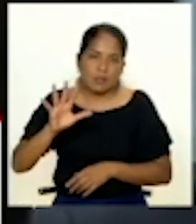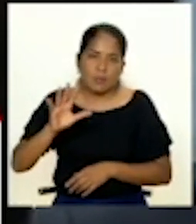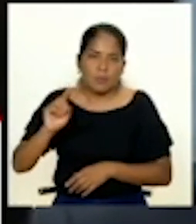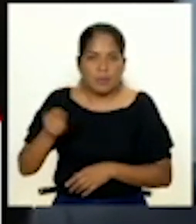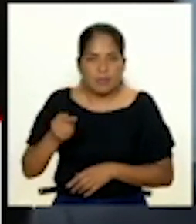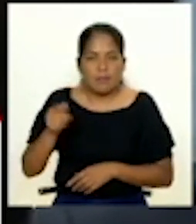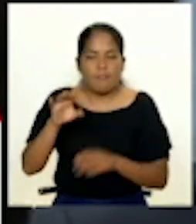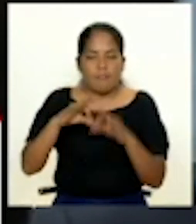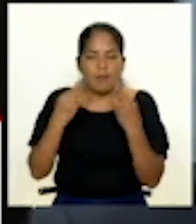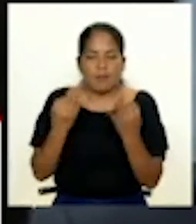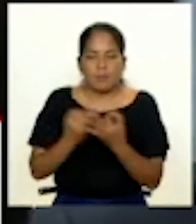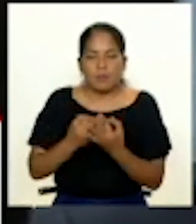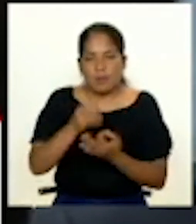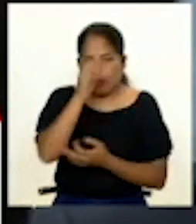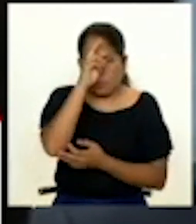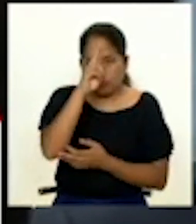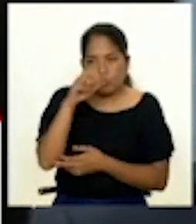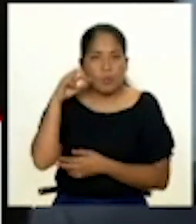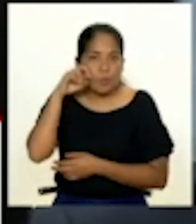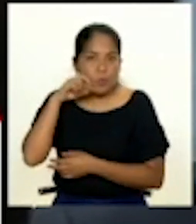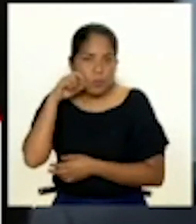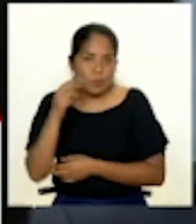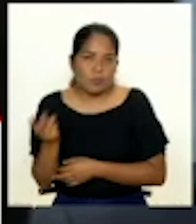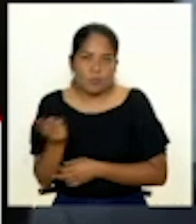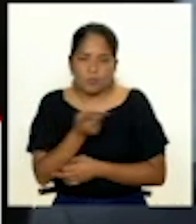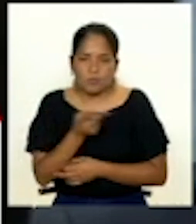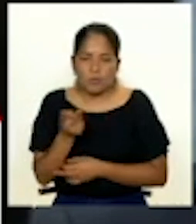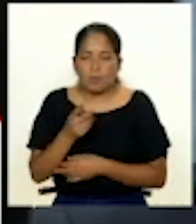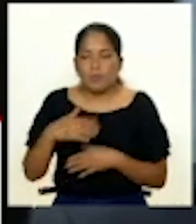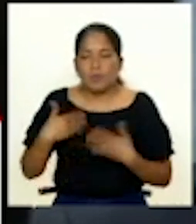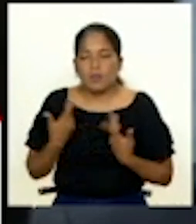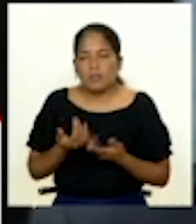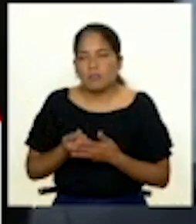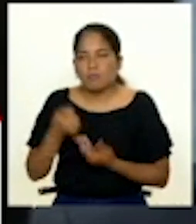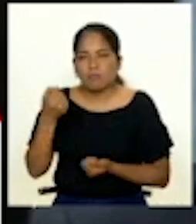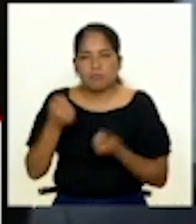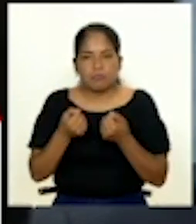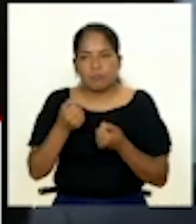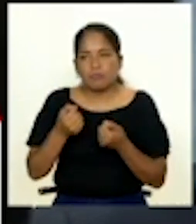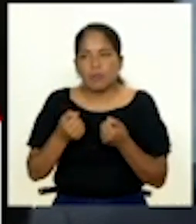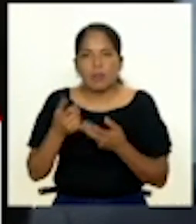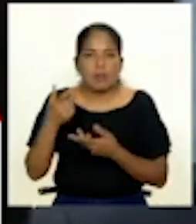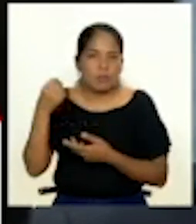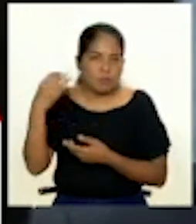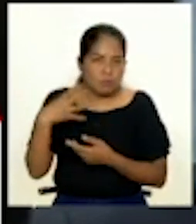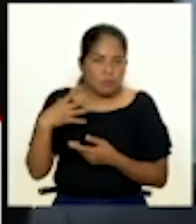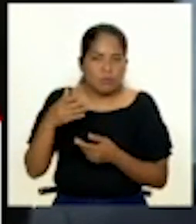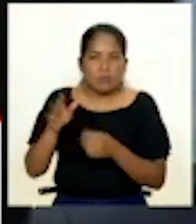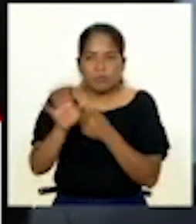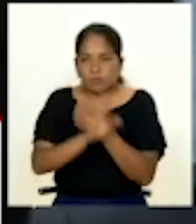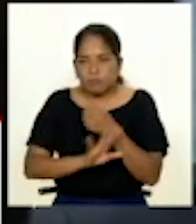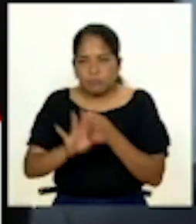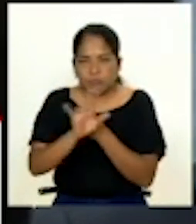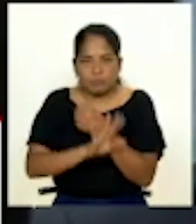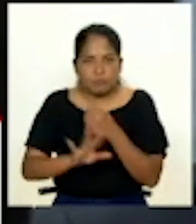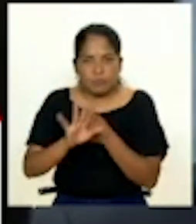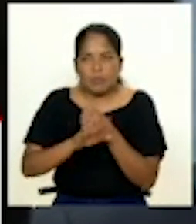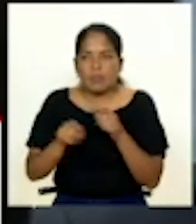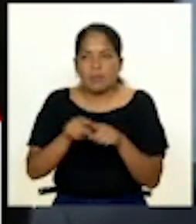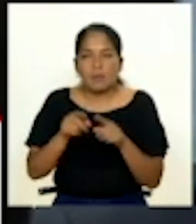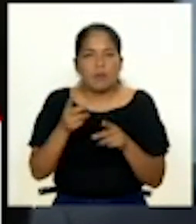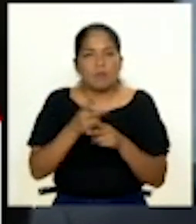Puno. Esto permite ampliar y mejorar la capacidad de transporte de energía eléctrica, ¿no?, para reforzar la seguridad del suministro de